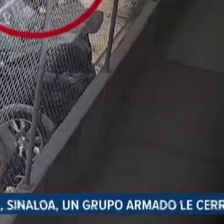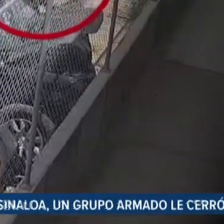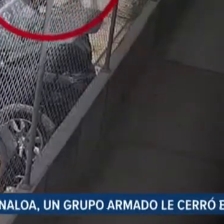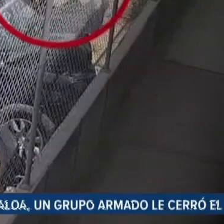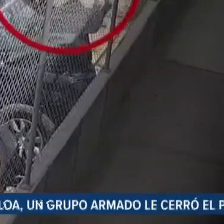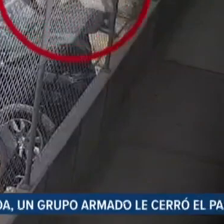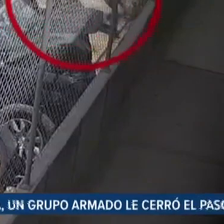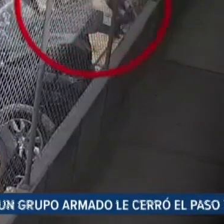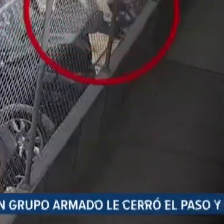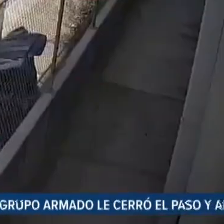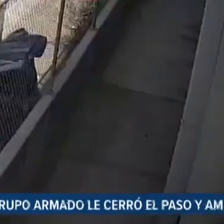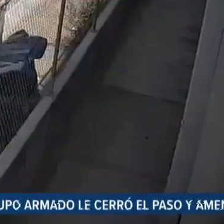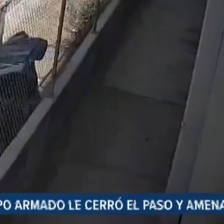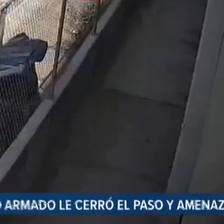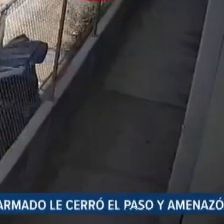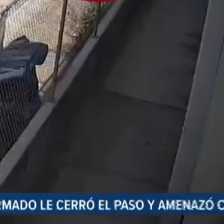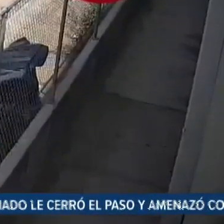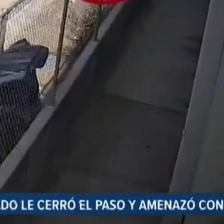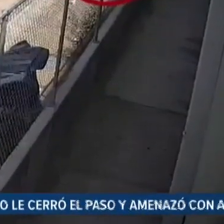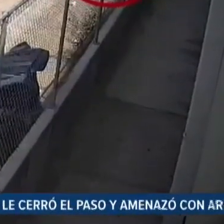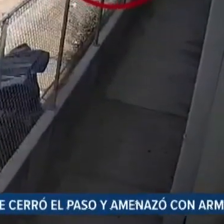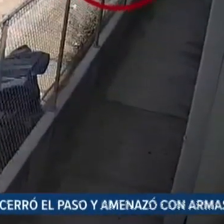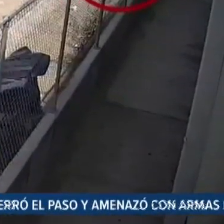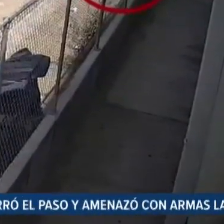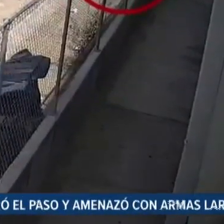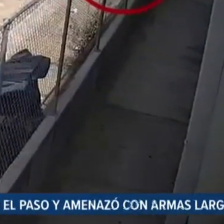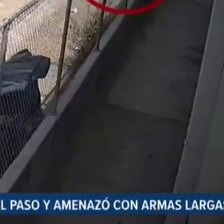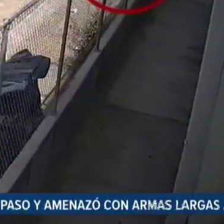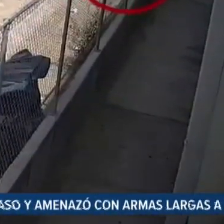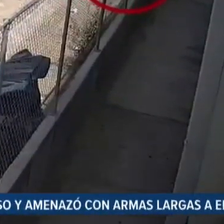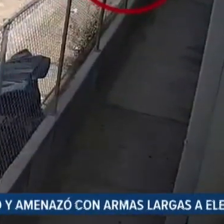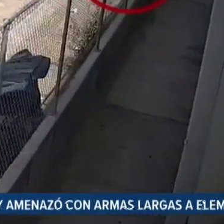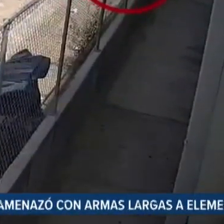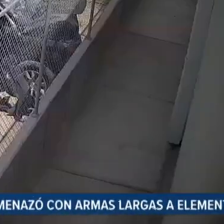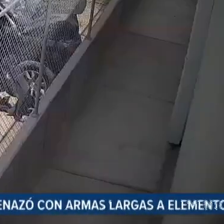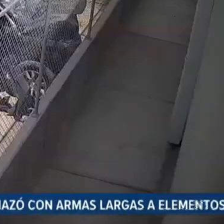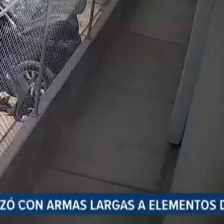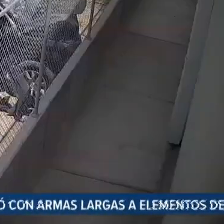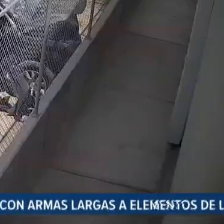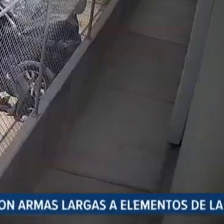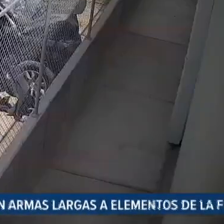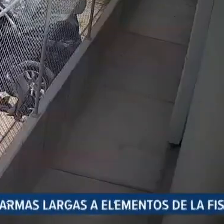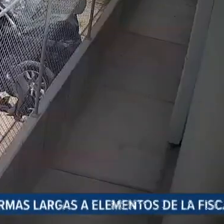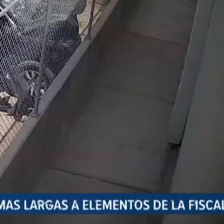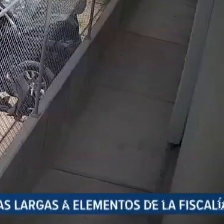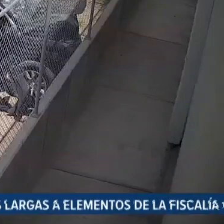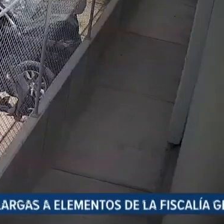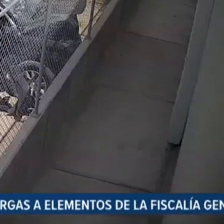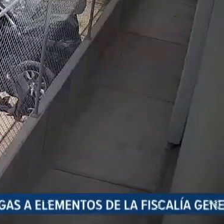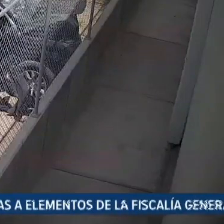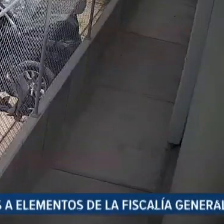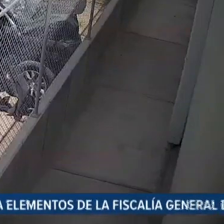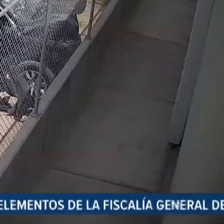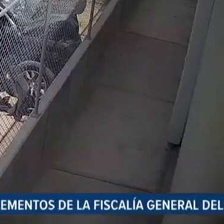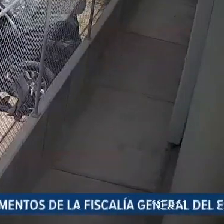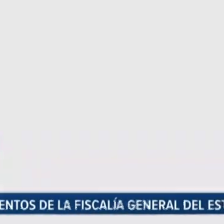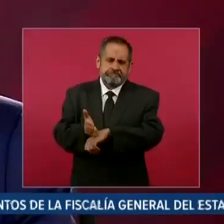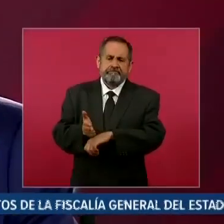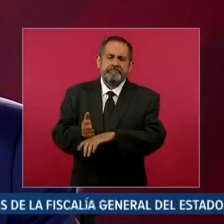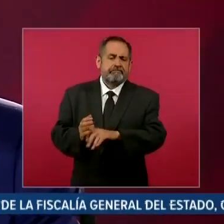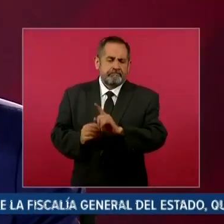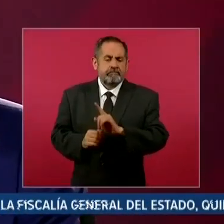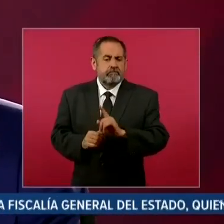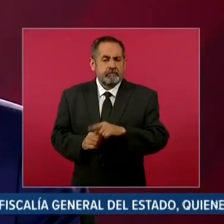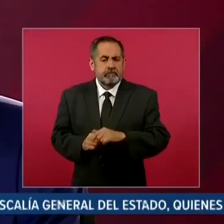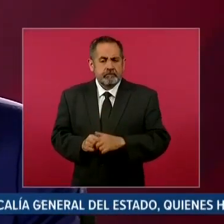disposición los responsables la misma secretaría de la defensa está recomendando que se actúe